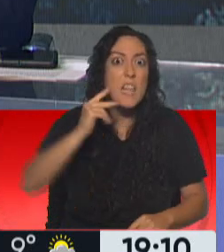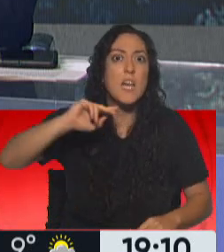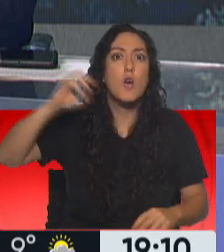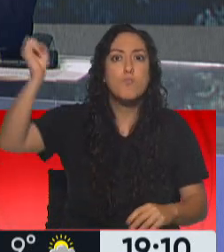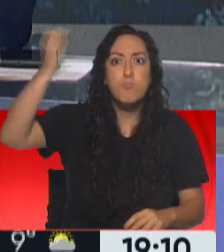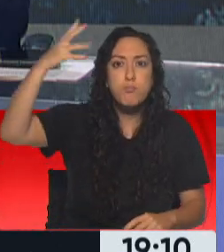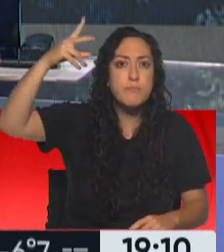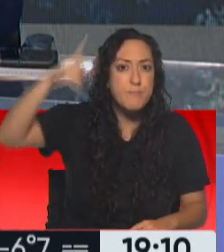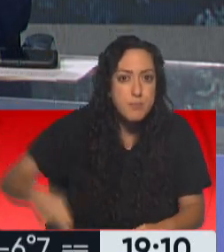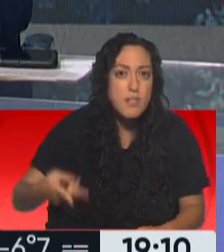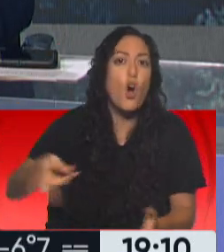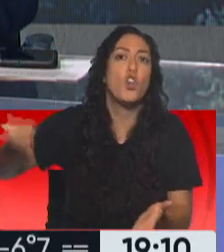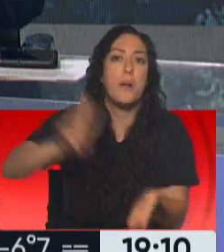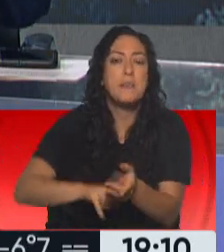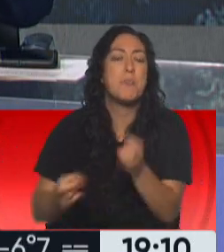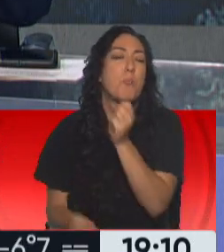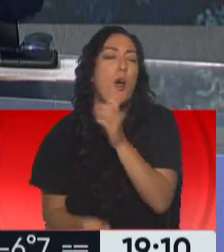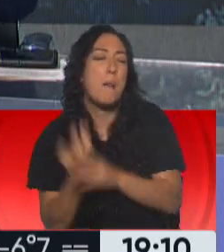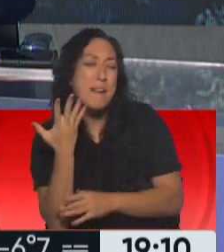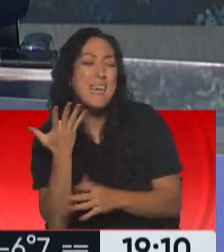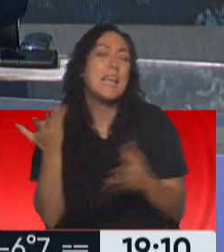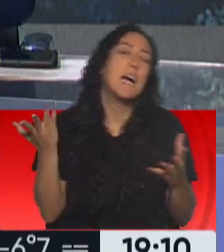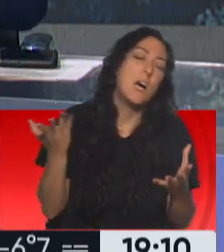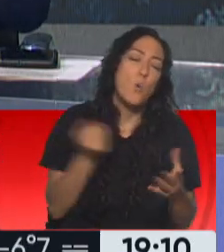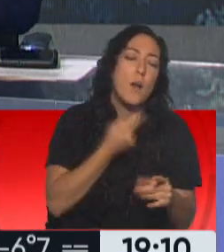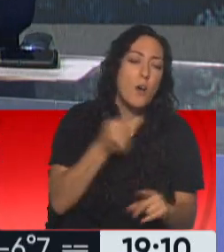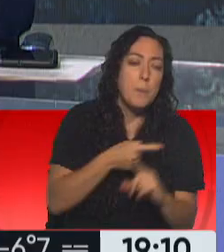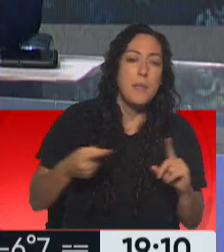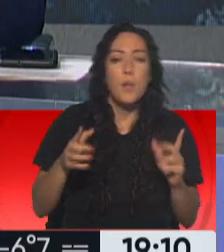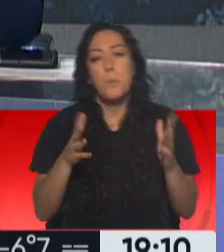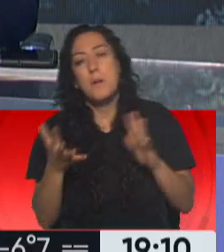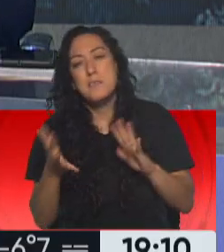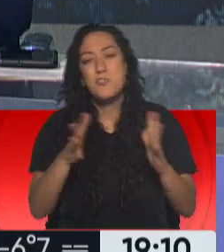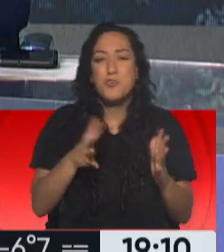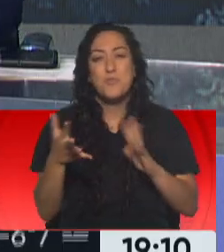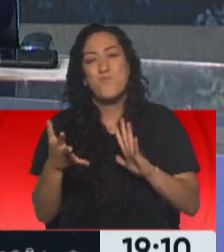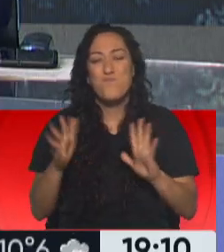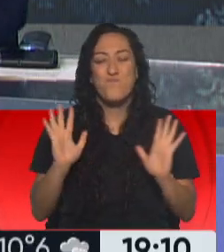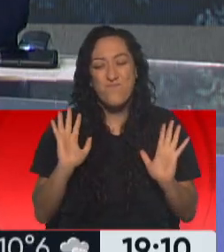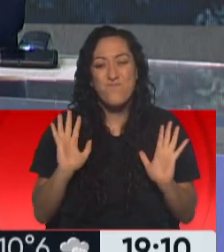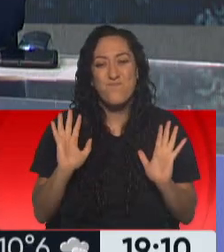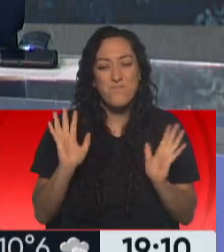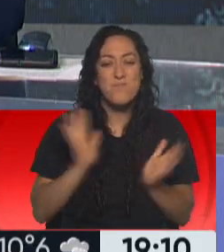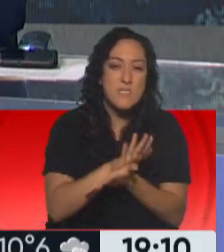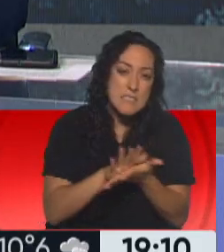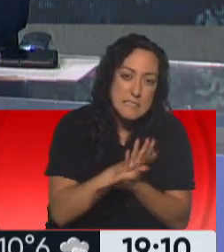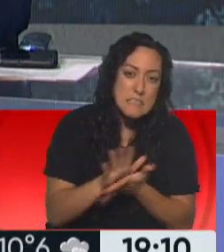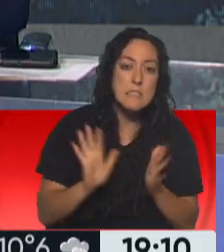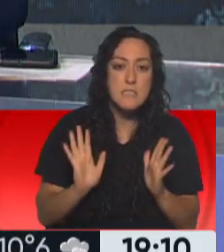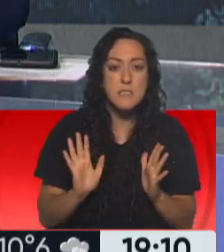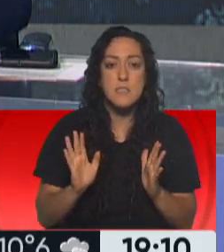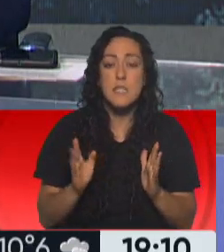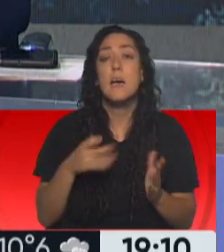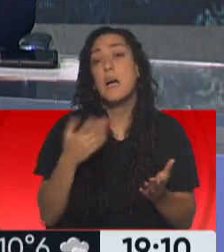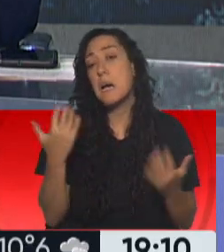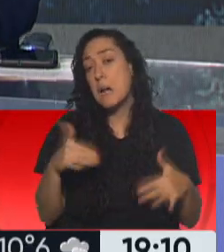la situación, porque lo de la mañana, Sí. en la primera hora y media, más o menos estaba Sí, claro. medianamente resuelto, podemos decir. Sí, volvió rápido